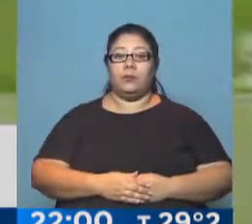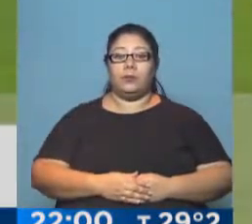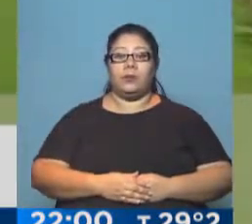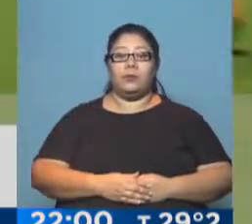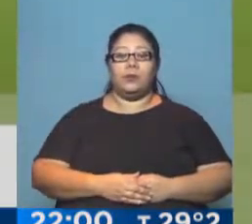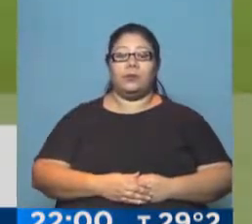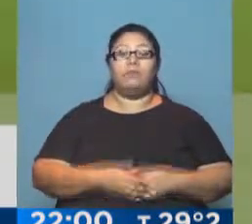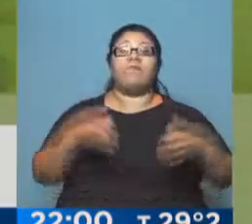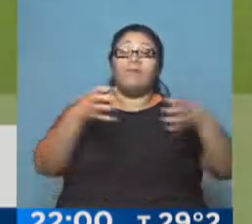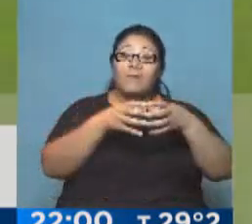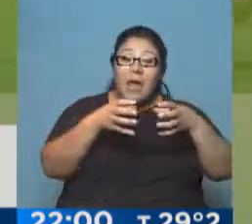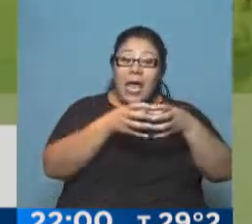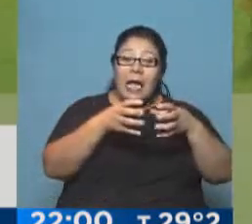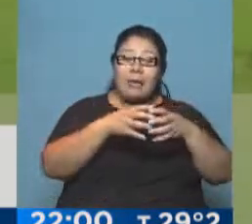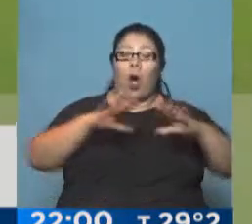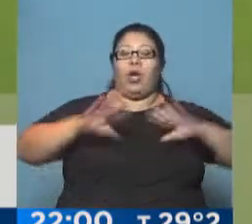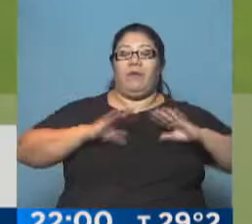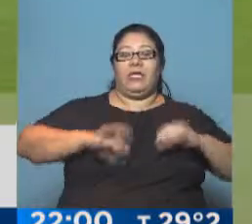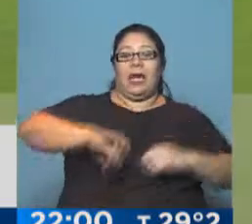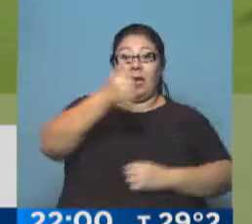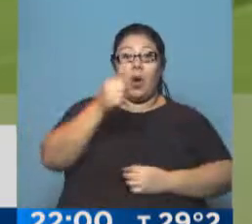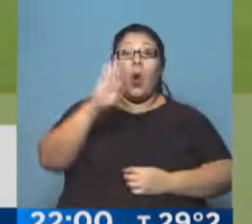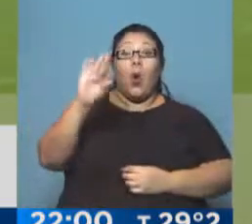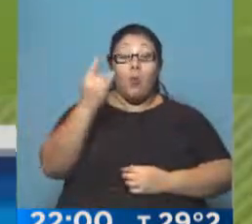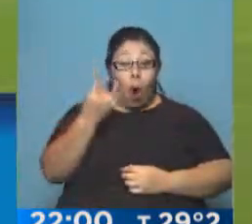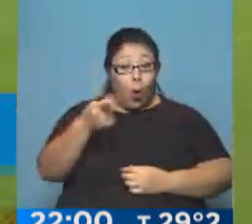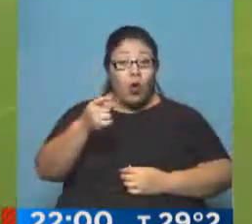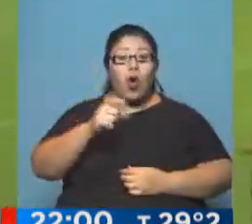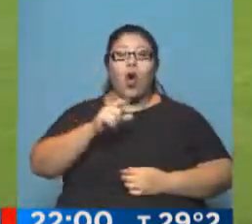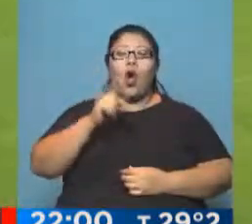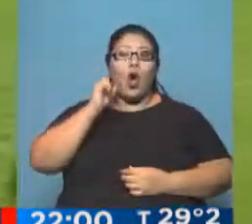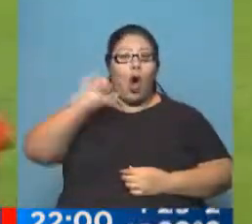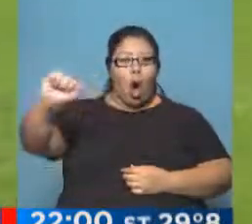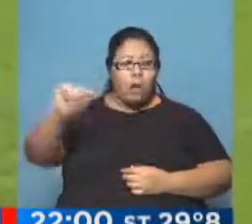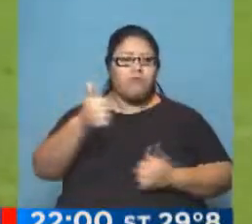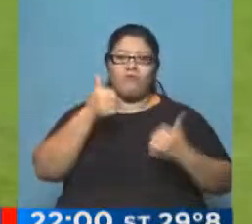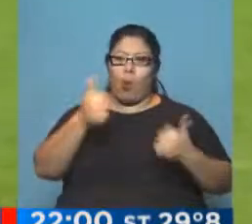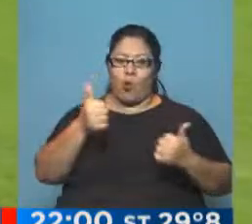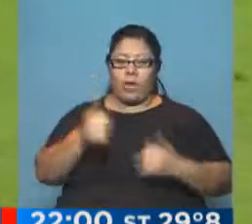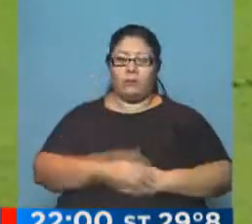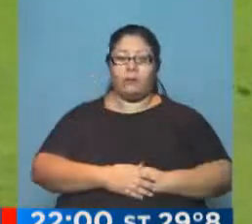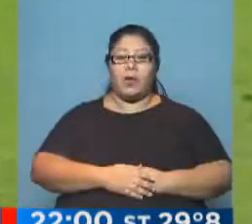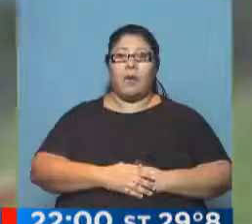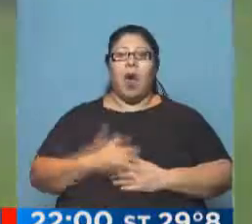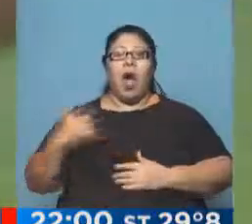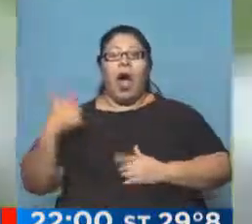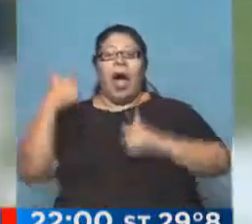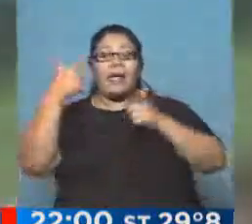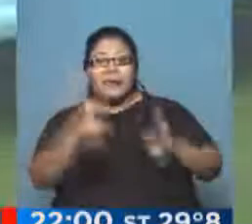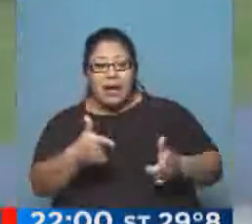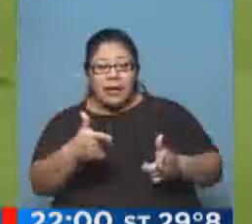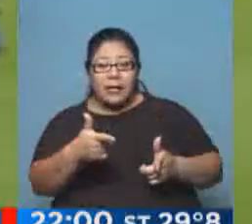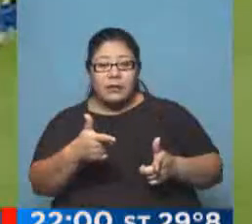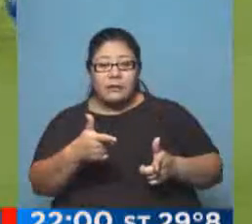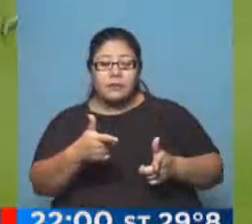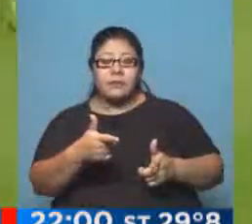del tripero, ¿eh? Este es el gol de Bou. Este es un lindo gol, ¿eh? Contraataque, centro, cabeza. Pero hay de todo, ¿eh? Por